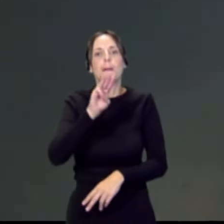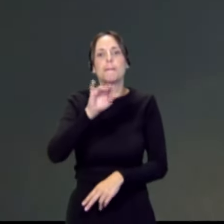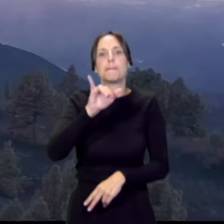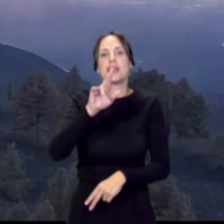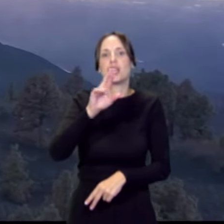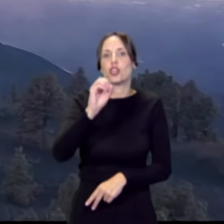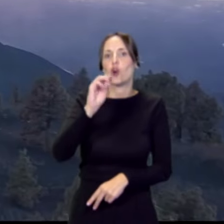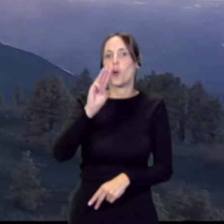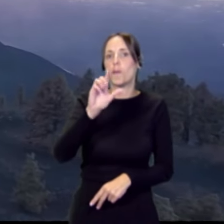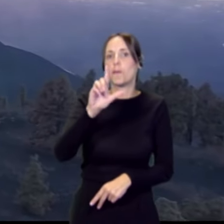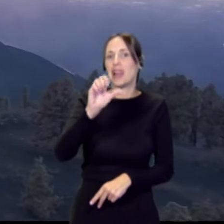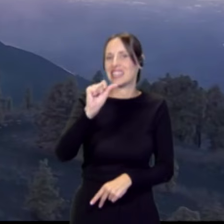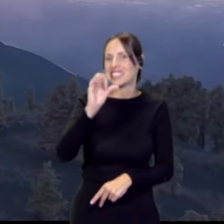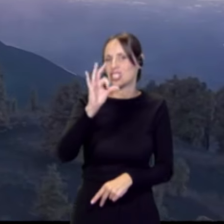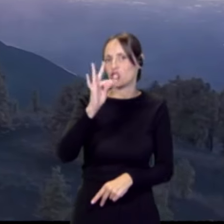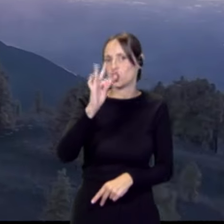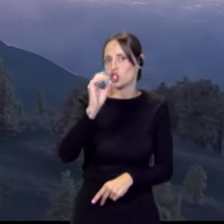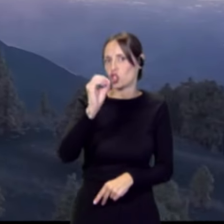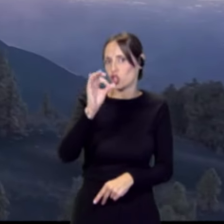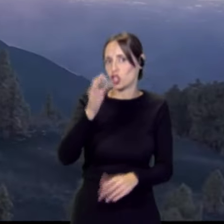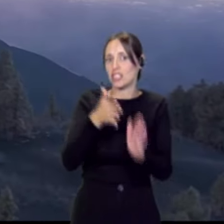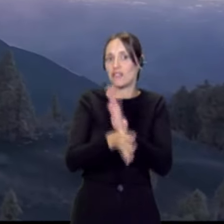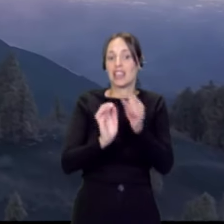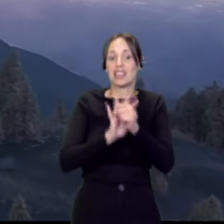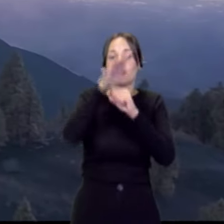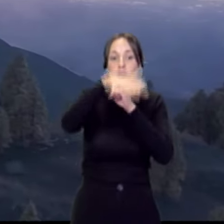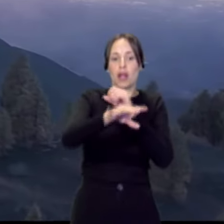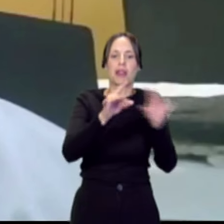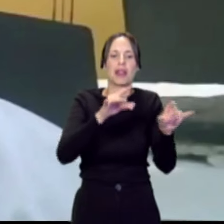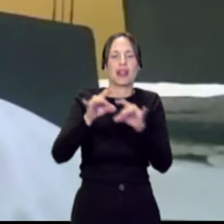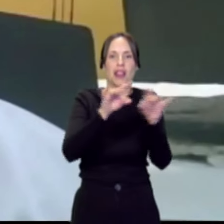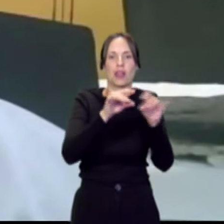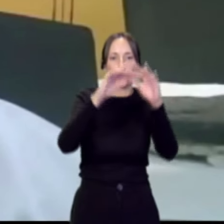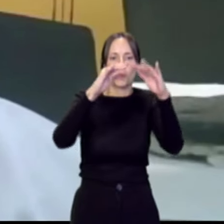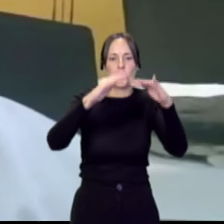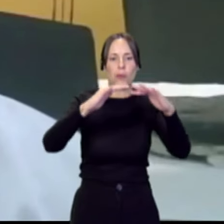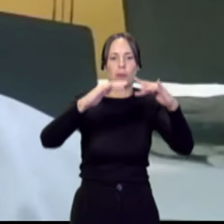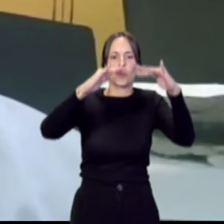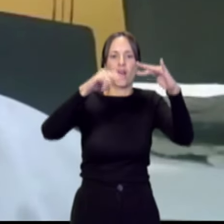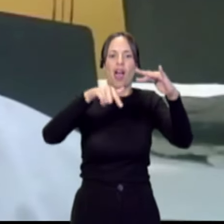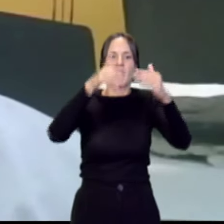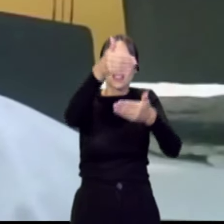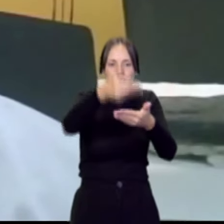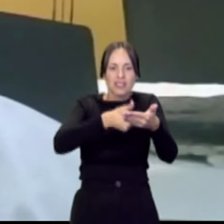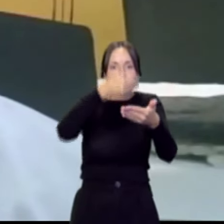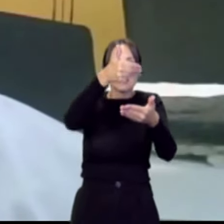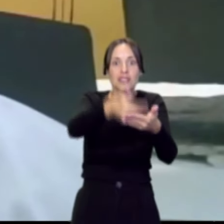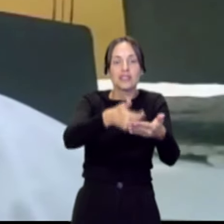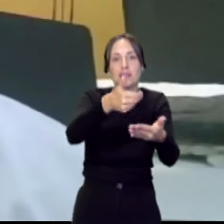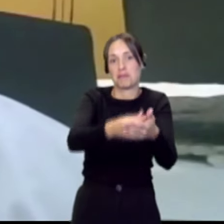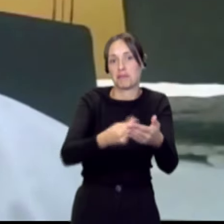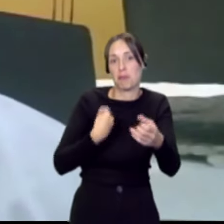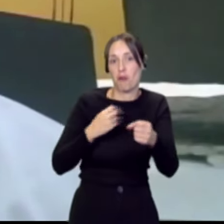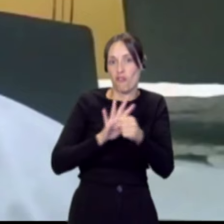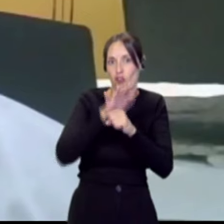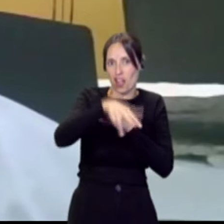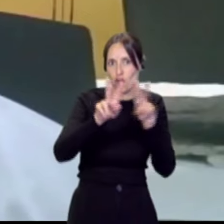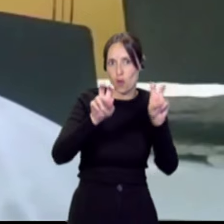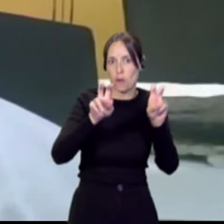la ceniza que se había acumulado durante la erupción del volcán de Tajogaite. Podríamos explicar a qué se corresponde cada